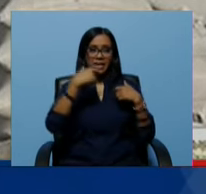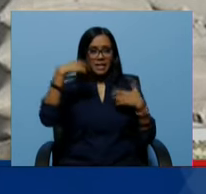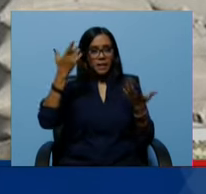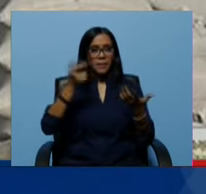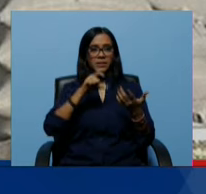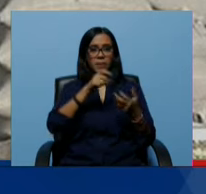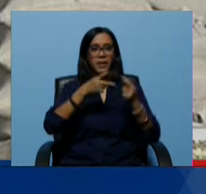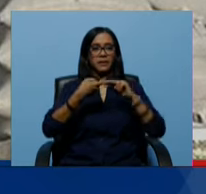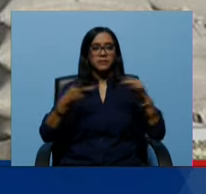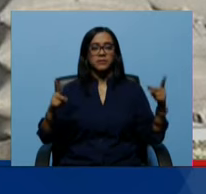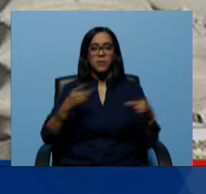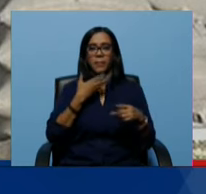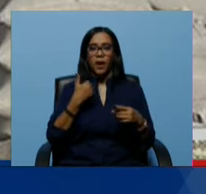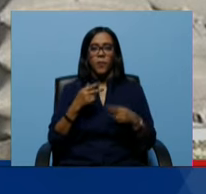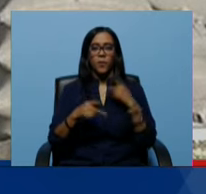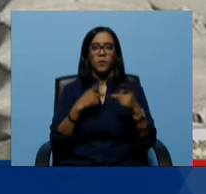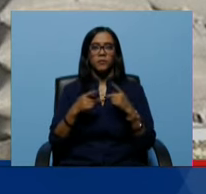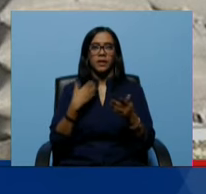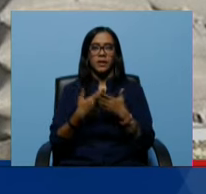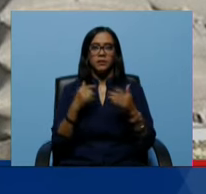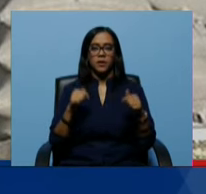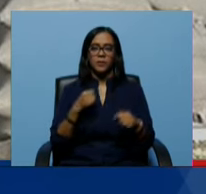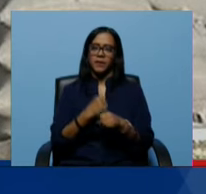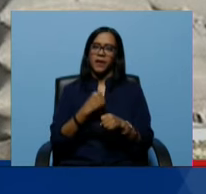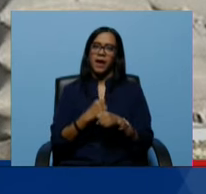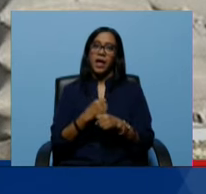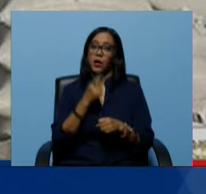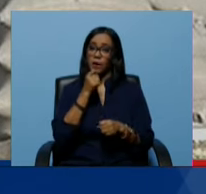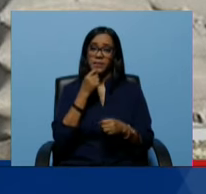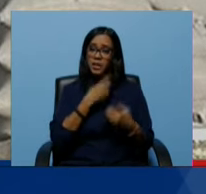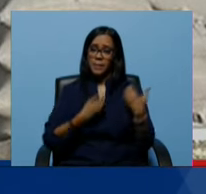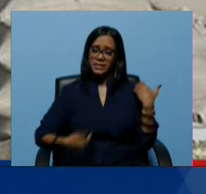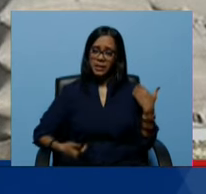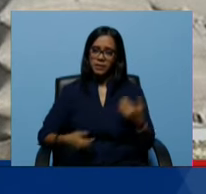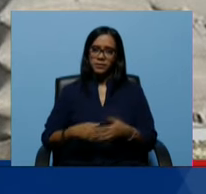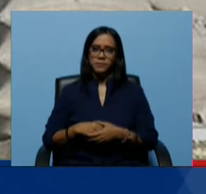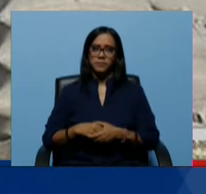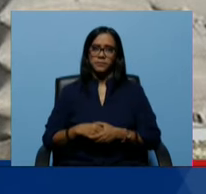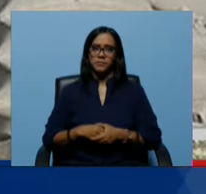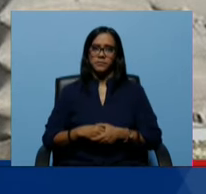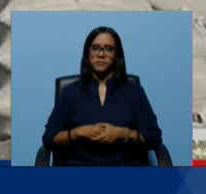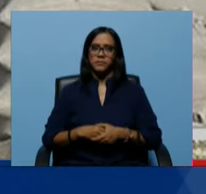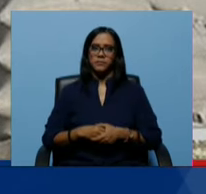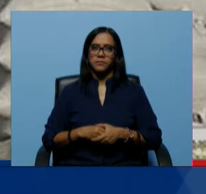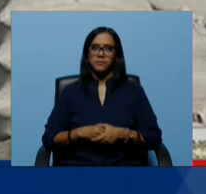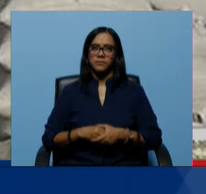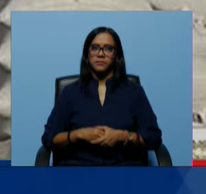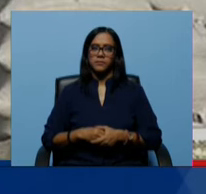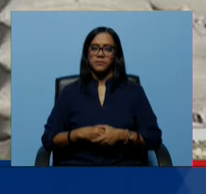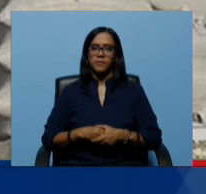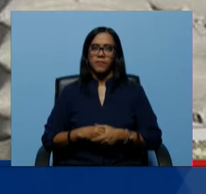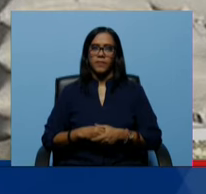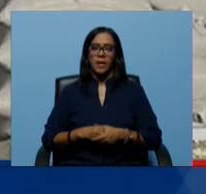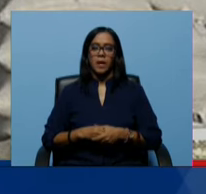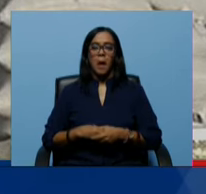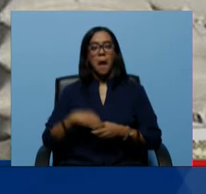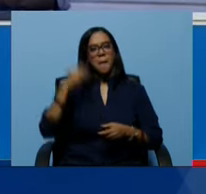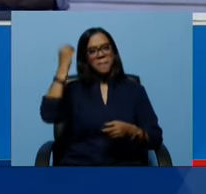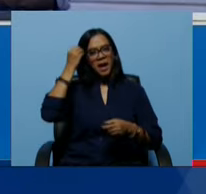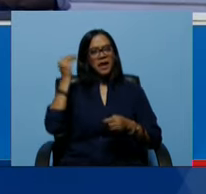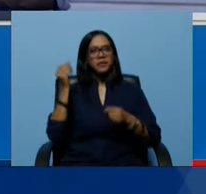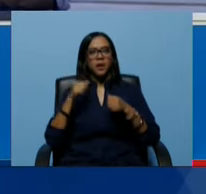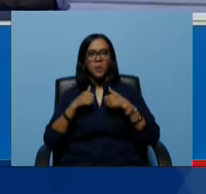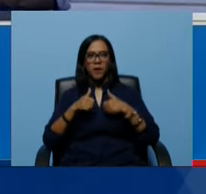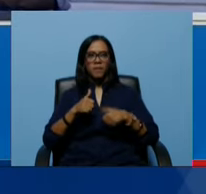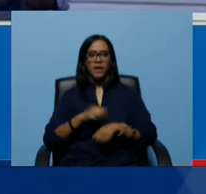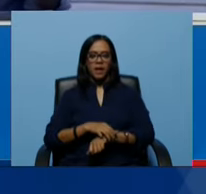mejor calidad del que hasta hoy hemos trabajado. ¿Alguna pregunta, señor presidente? No, me parece muy bien que